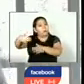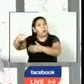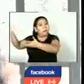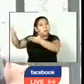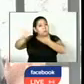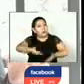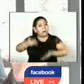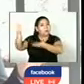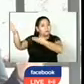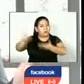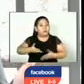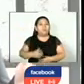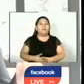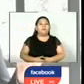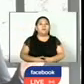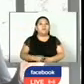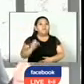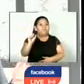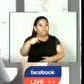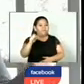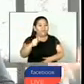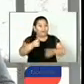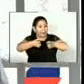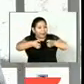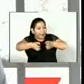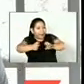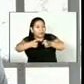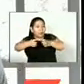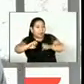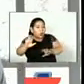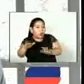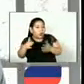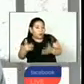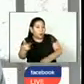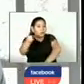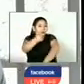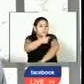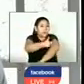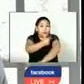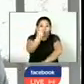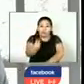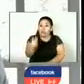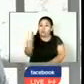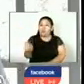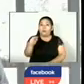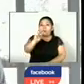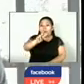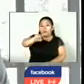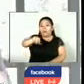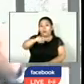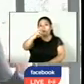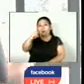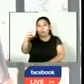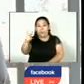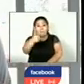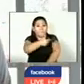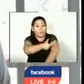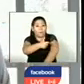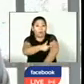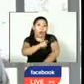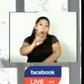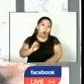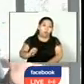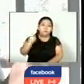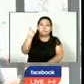entregas y esa estrategia ha ido creciendo desde la aplicación de cerca de 2.000 vacunas diarias hasta la aplicación de más de 50.000